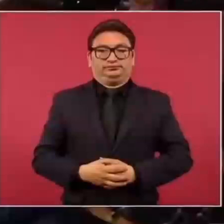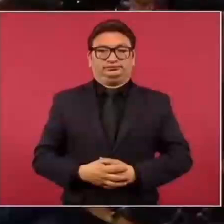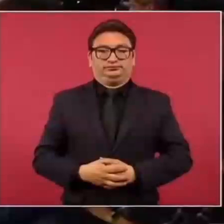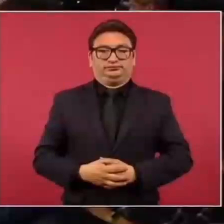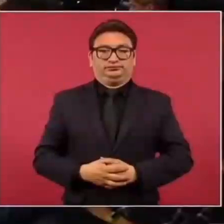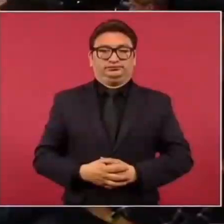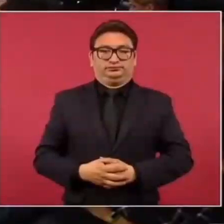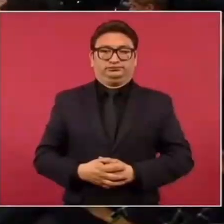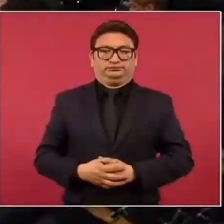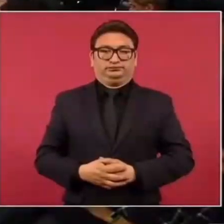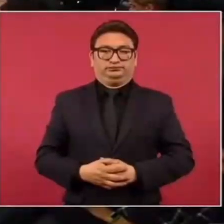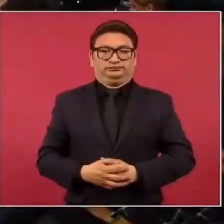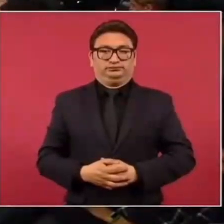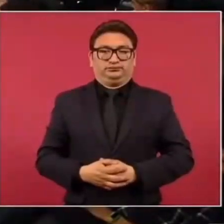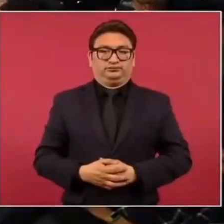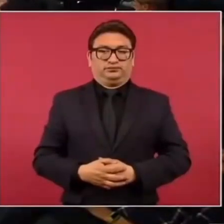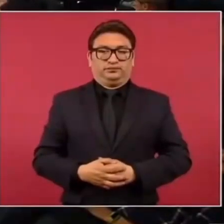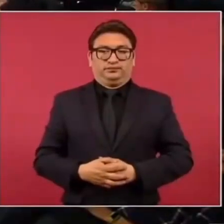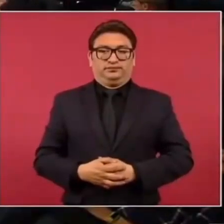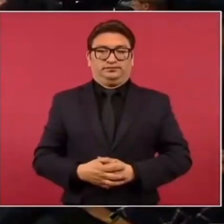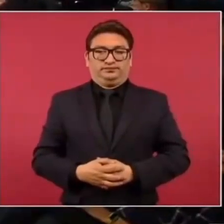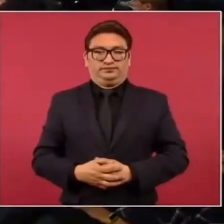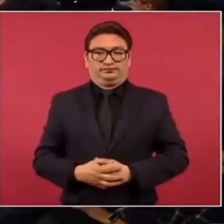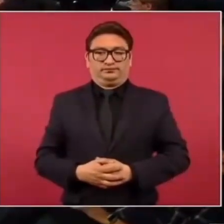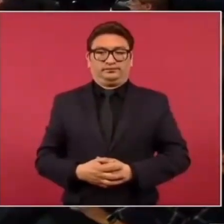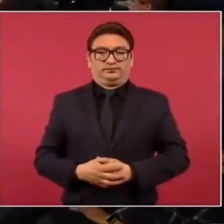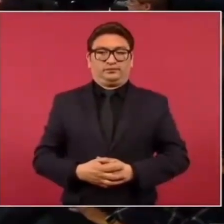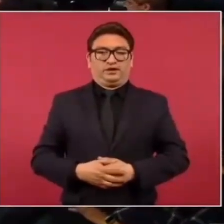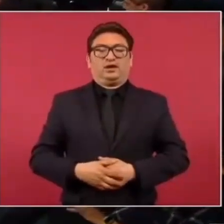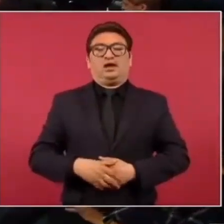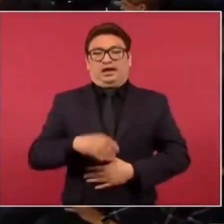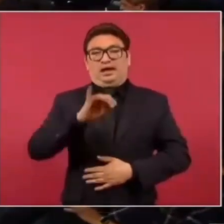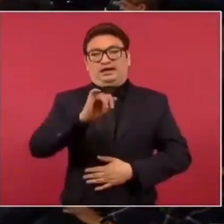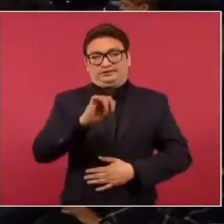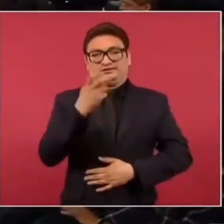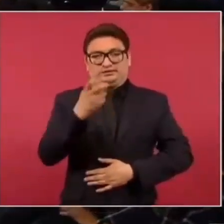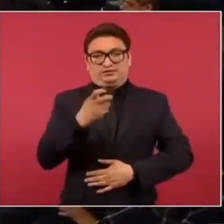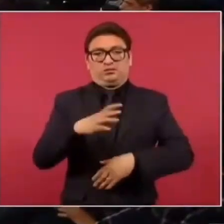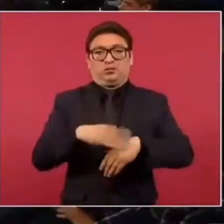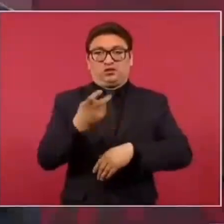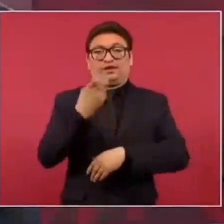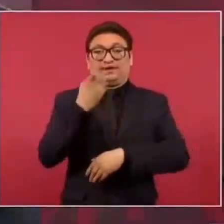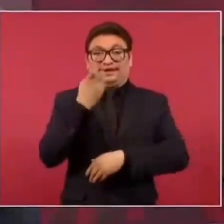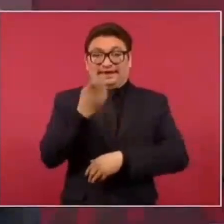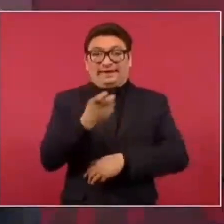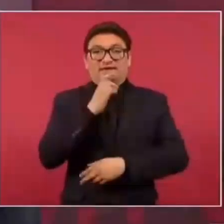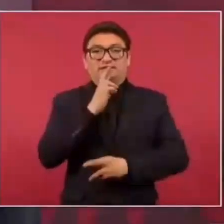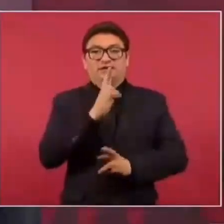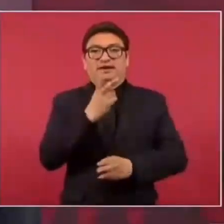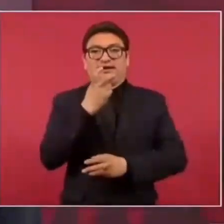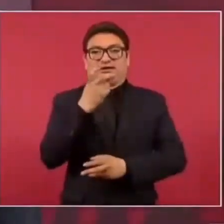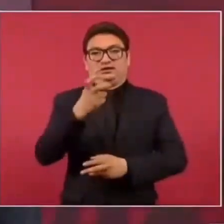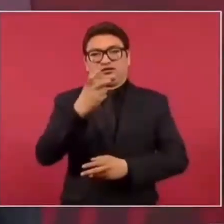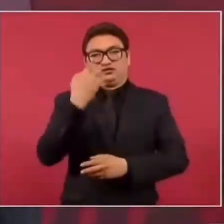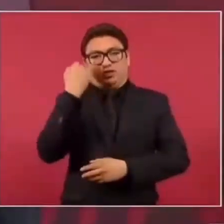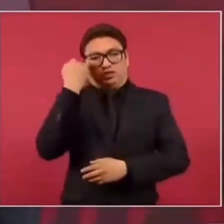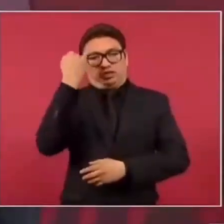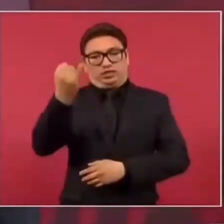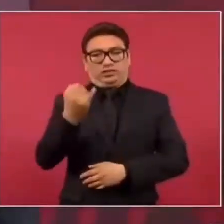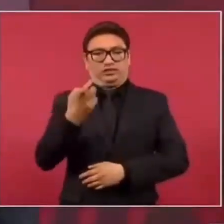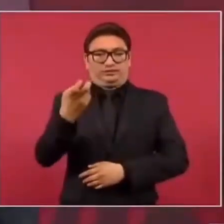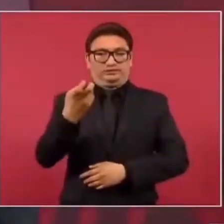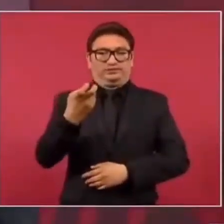Presidente, que era innecesario a 8 columnas del día de hoy. Por eso, porque ese es el argumento original. O